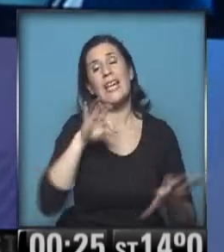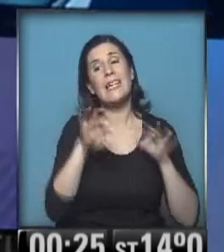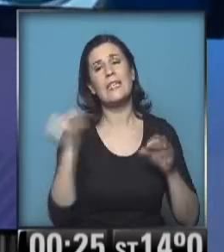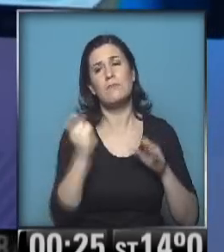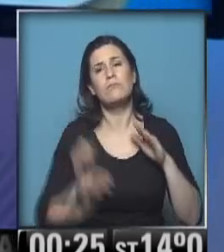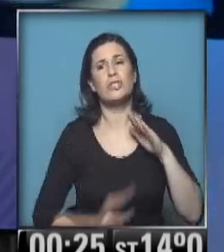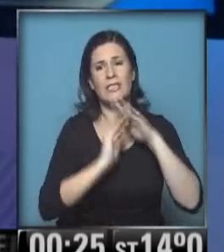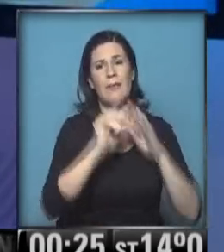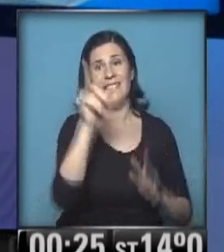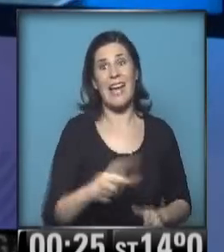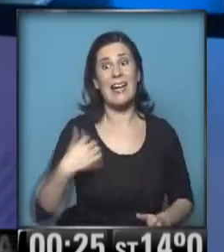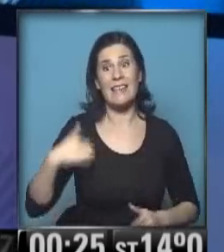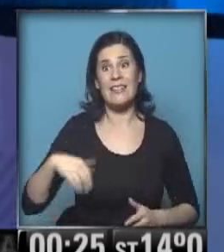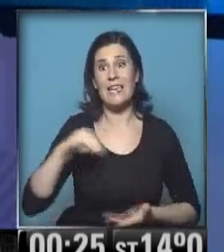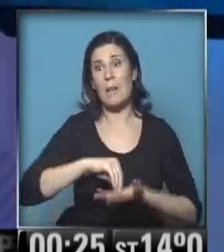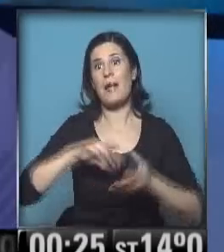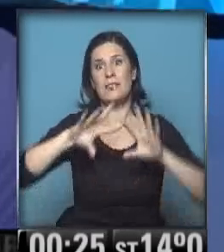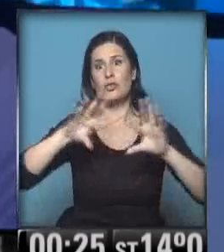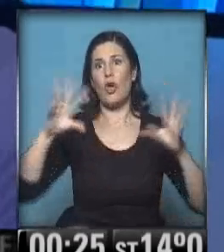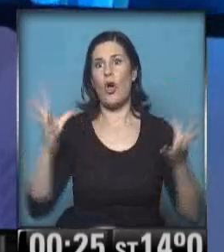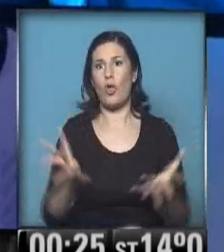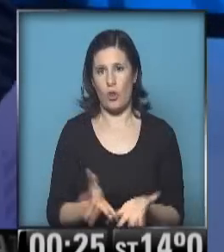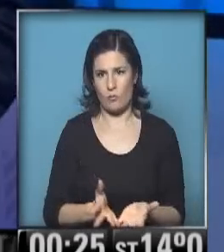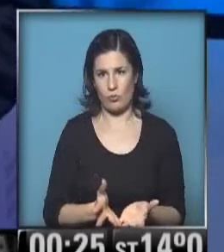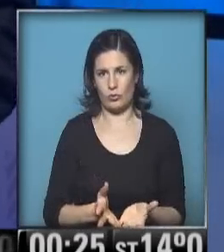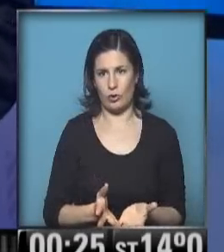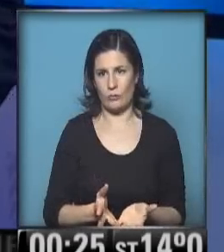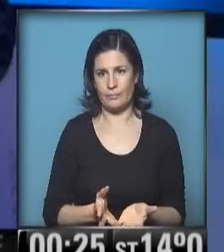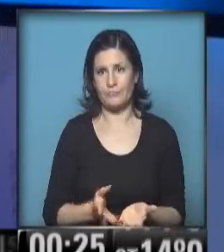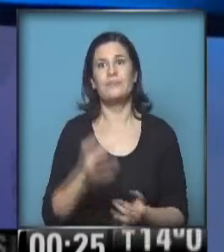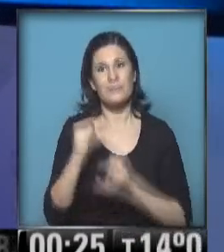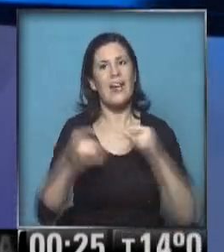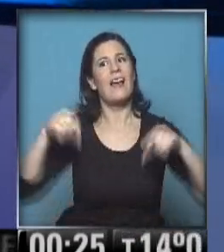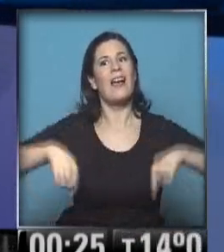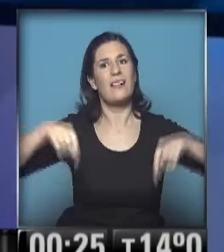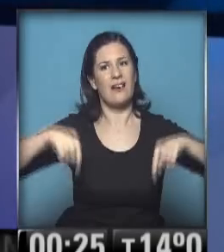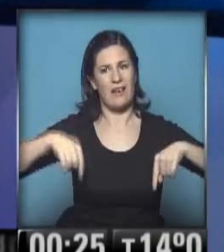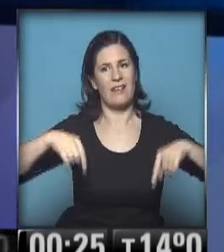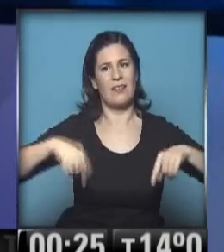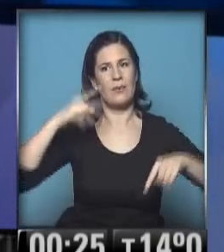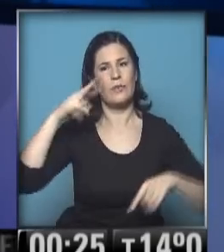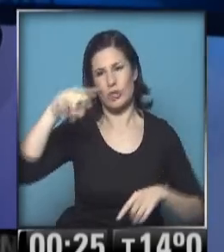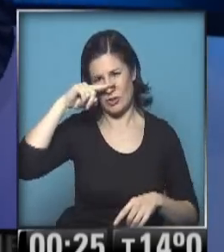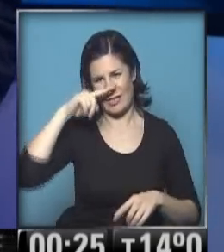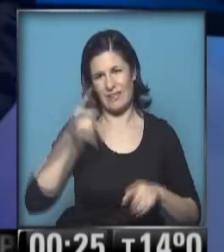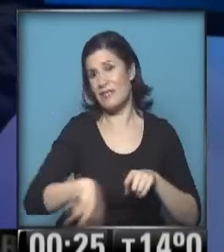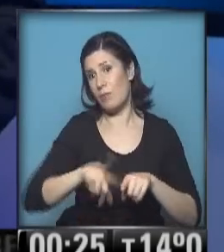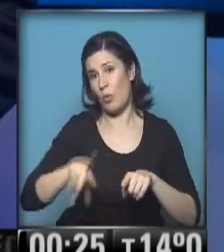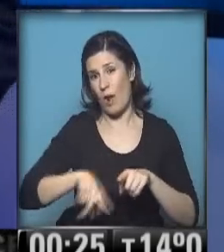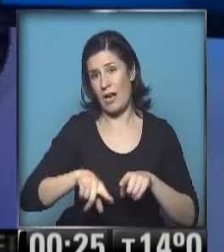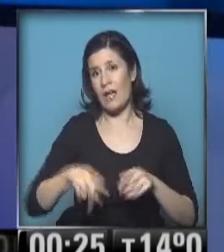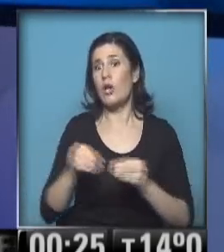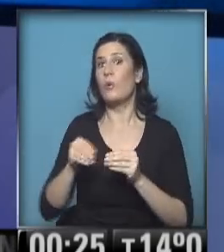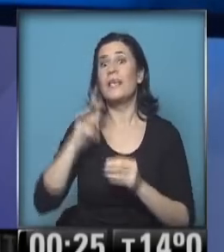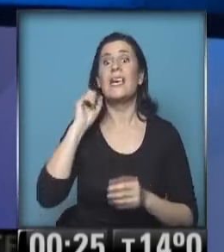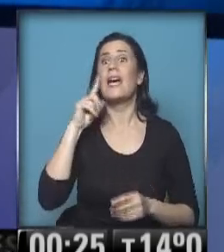más importante de lo que ha ocurrido en la Argentina y en el mundo. Te lo vamos a contar acá como todos los días. Muy buenas noches, Gabriela Previtera.